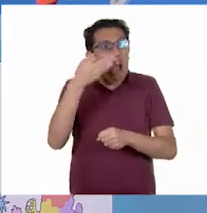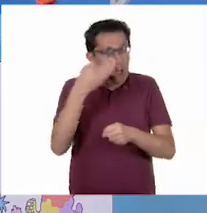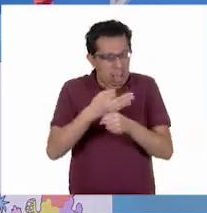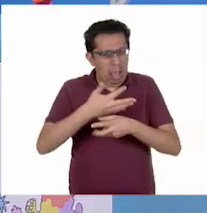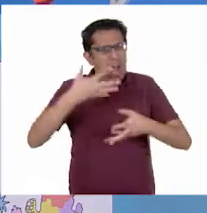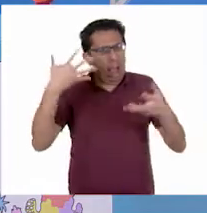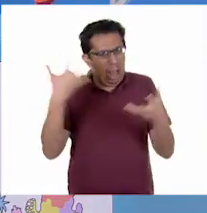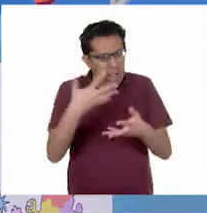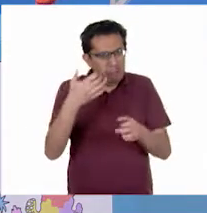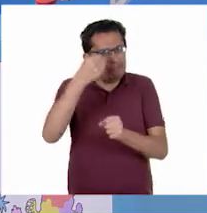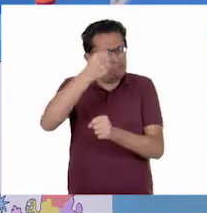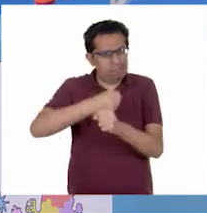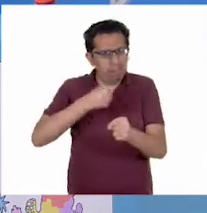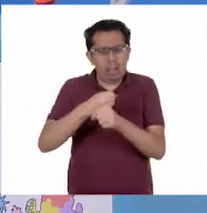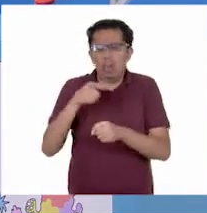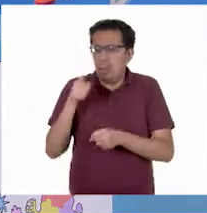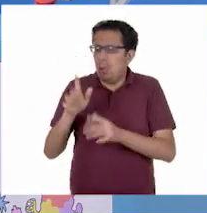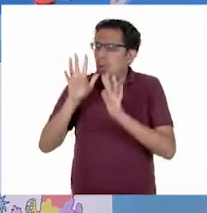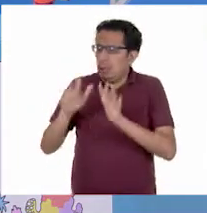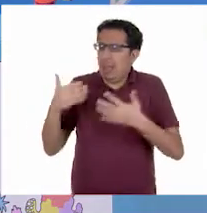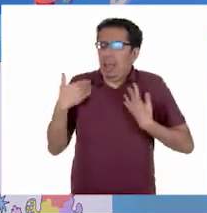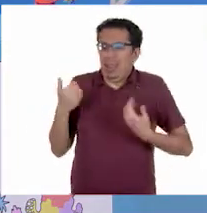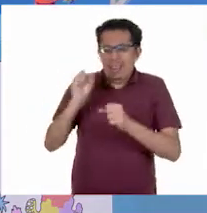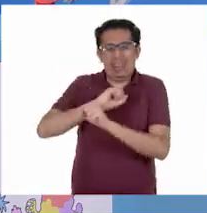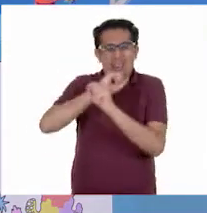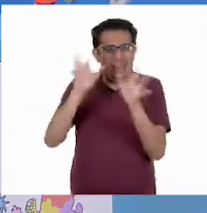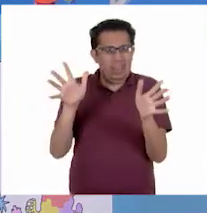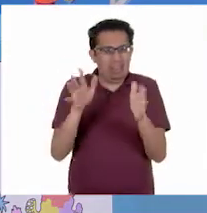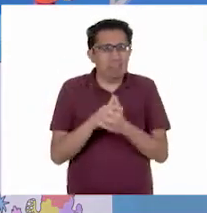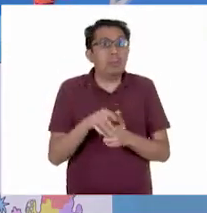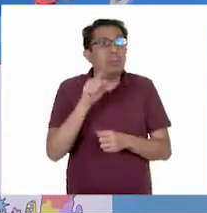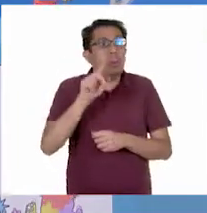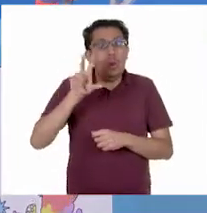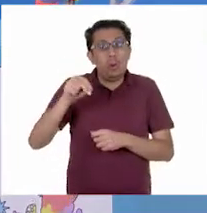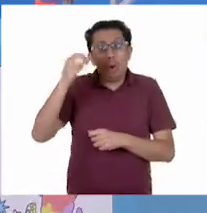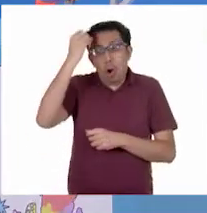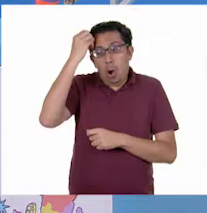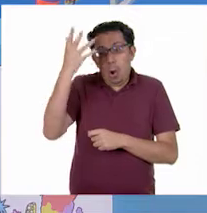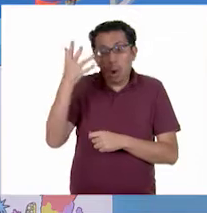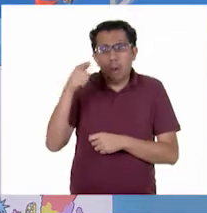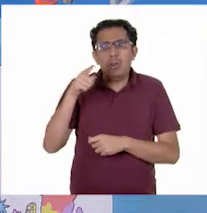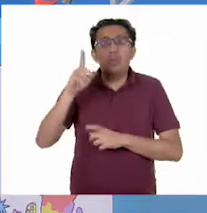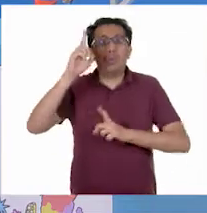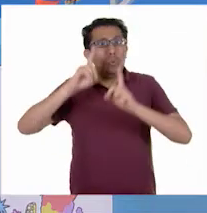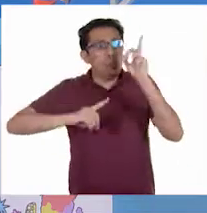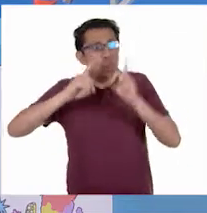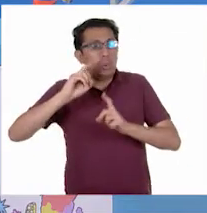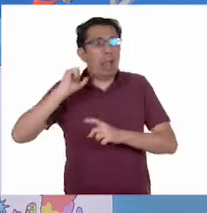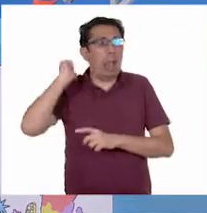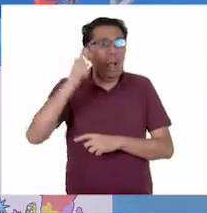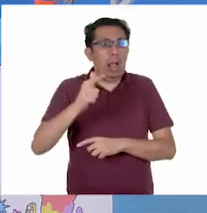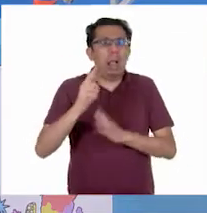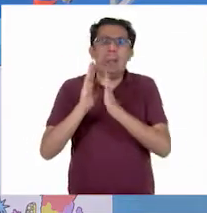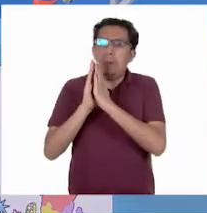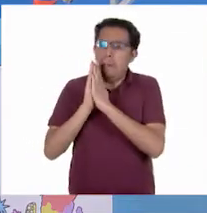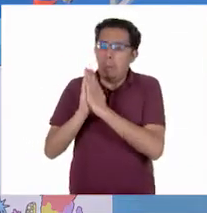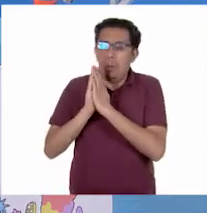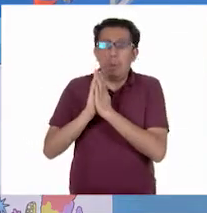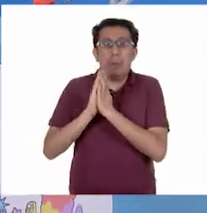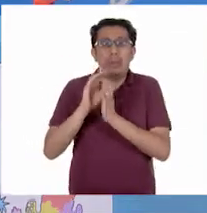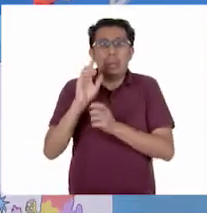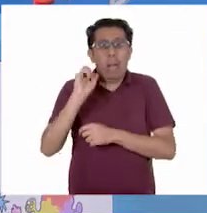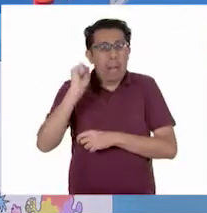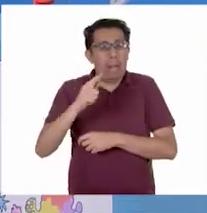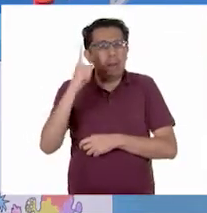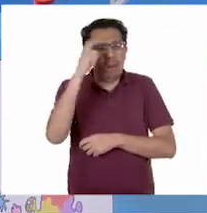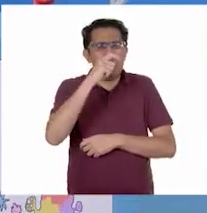bien de que esta vez sí te quede claro. Y no olvides, cuando tengas dudas, por favor, algo que se complique,